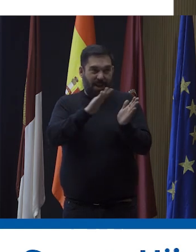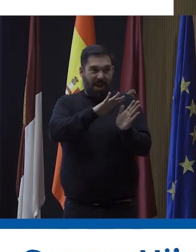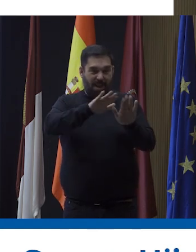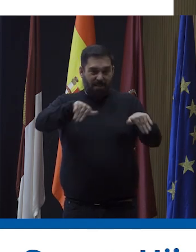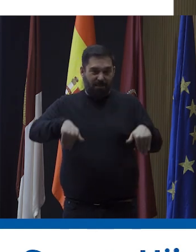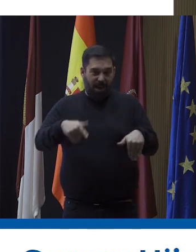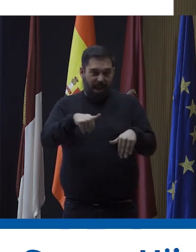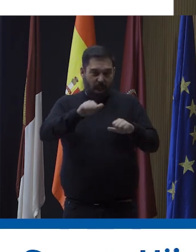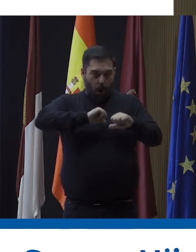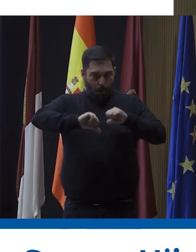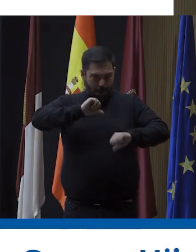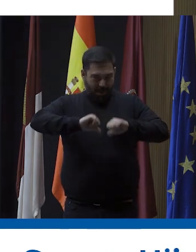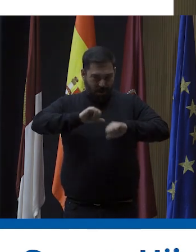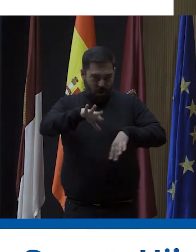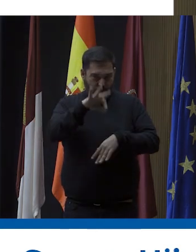es la cirugía.